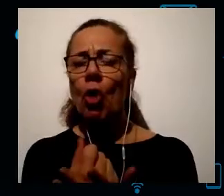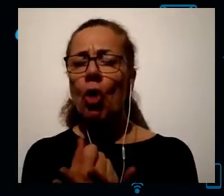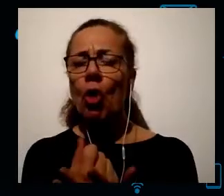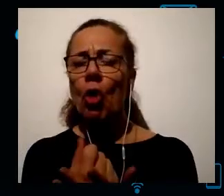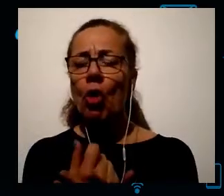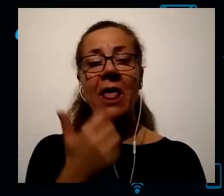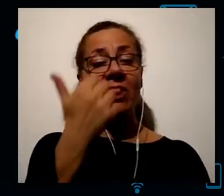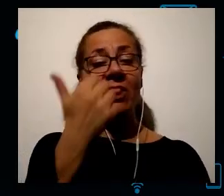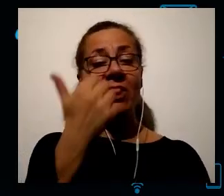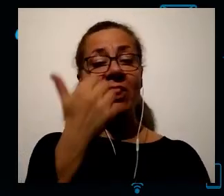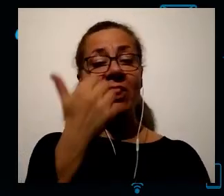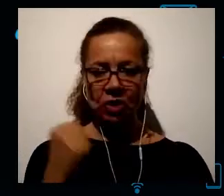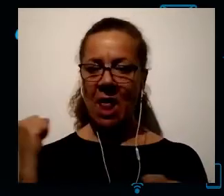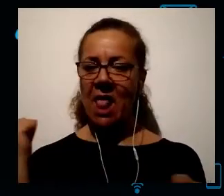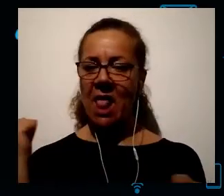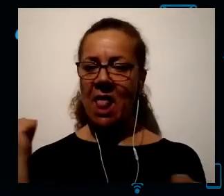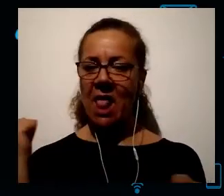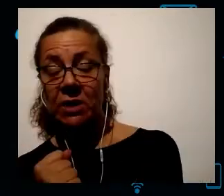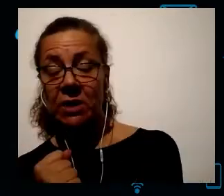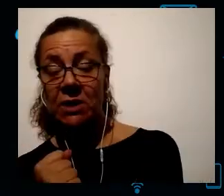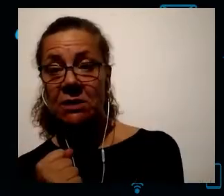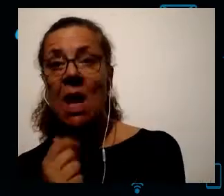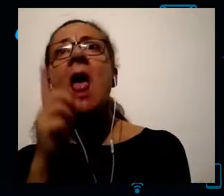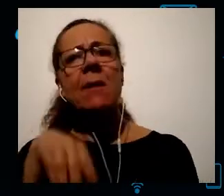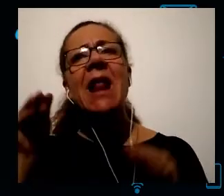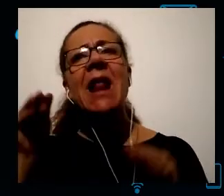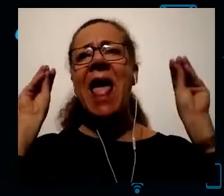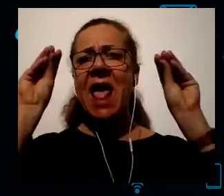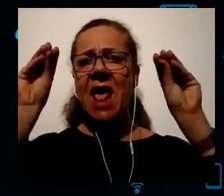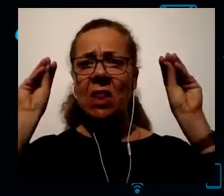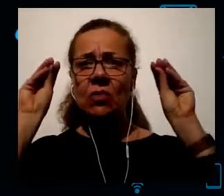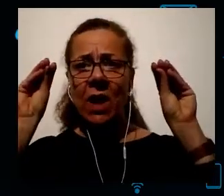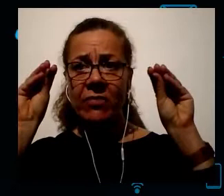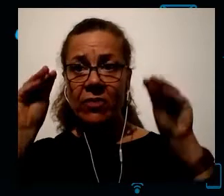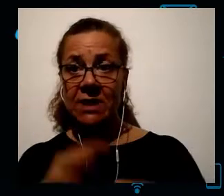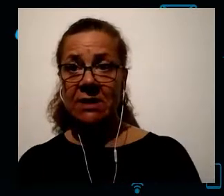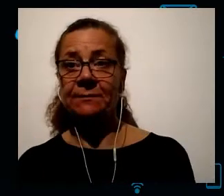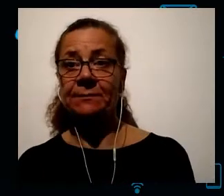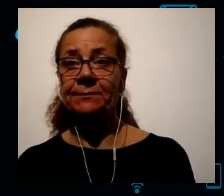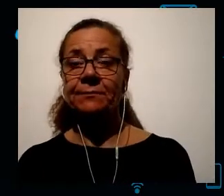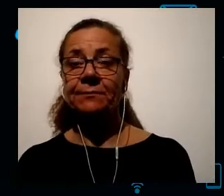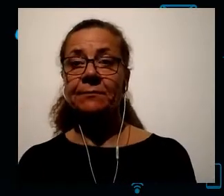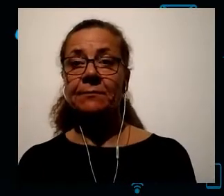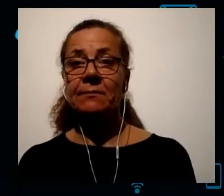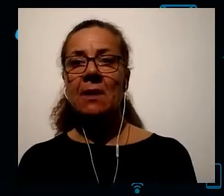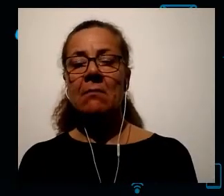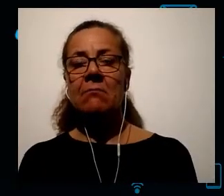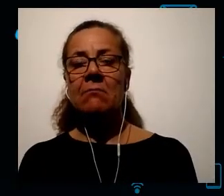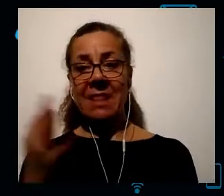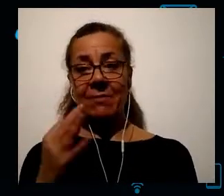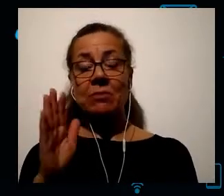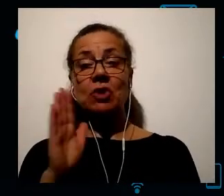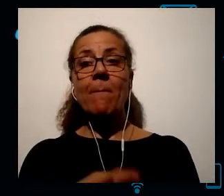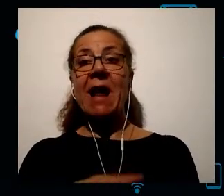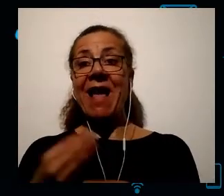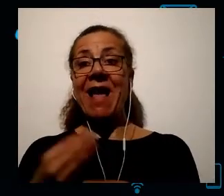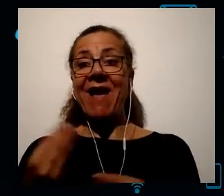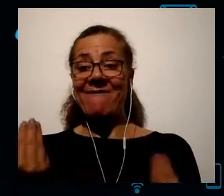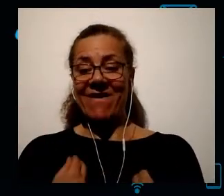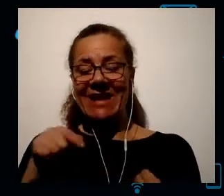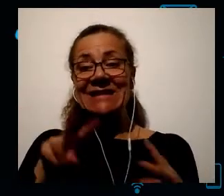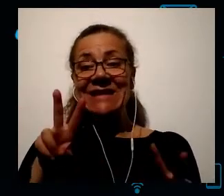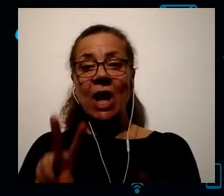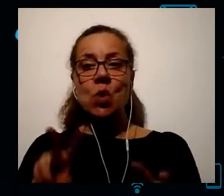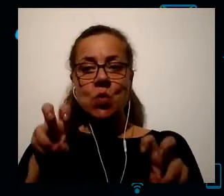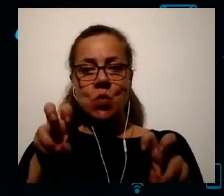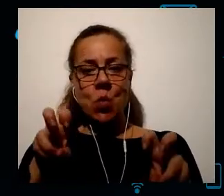trabajadores también los educadores debemos adquirir para vivir en este siglo en este nuevo siglo en